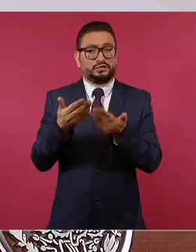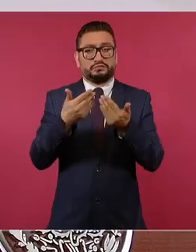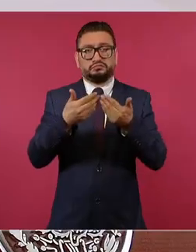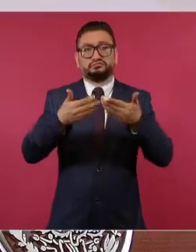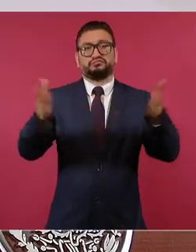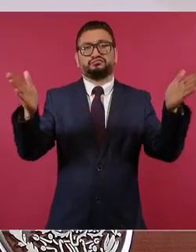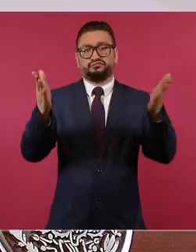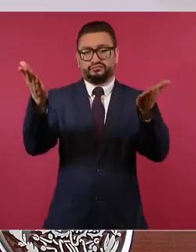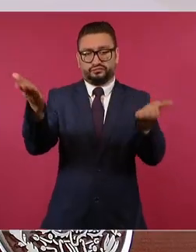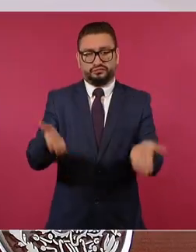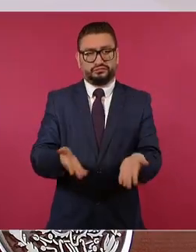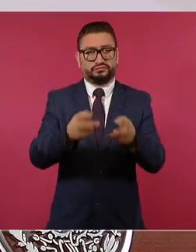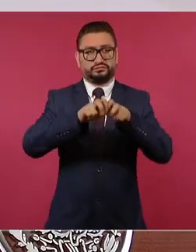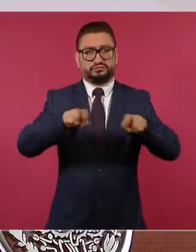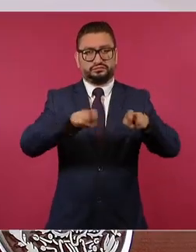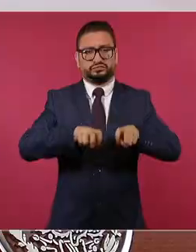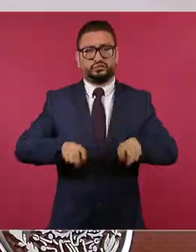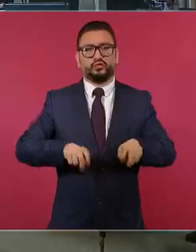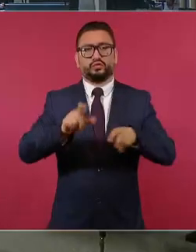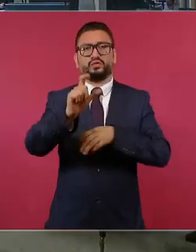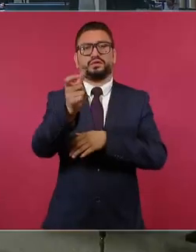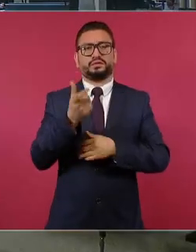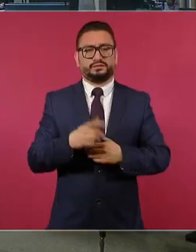estuviese así con ustedes?